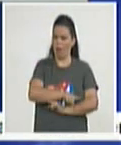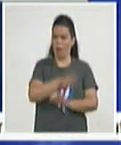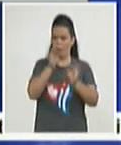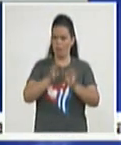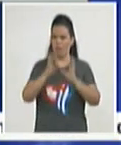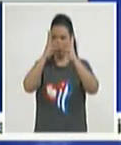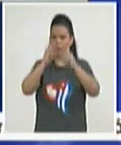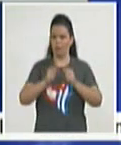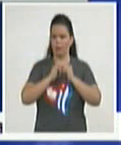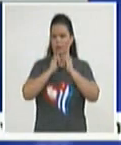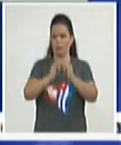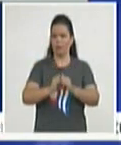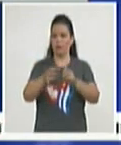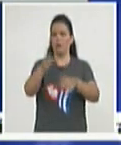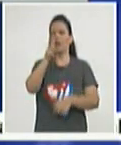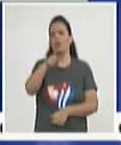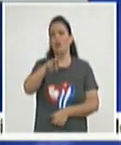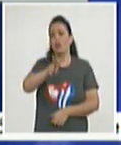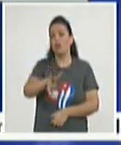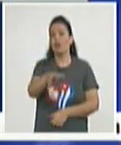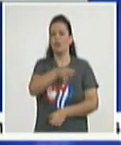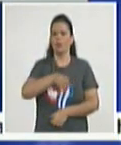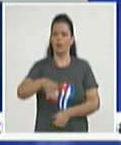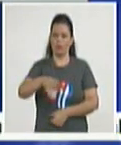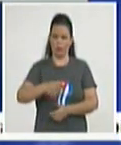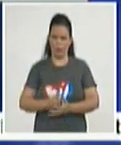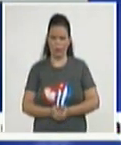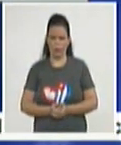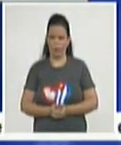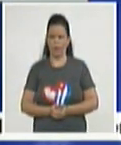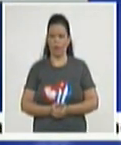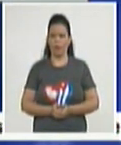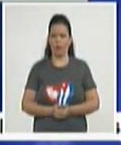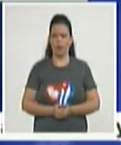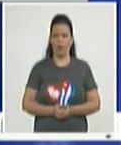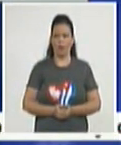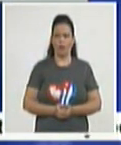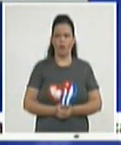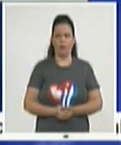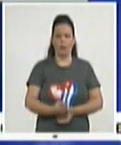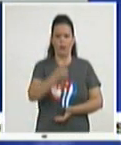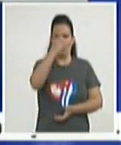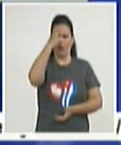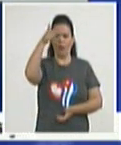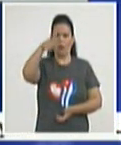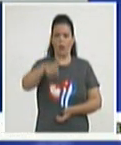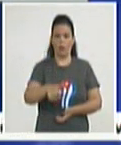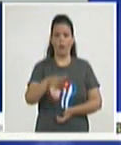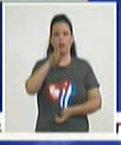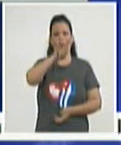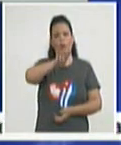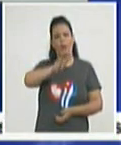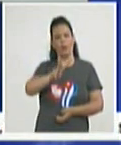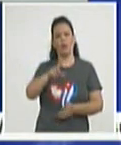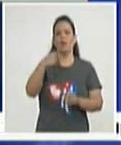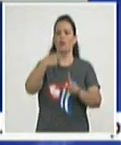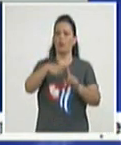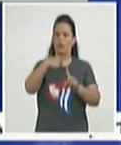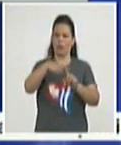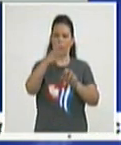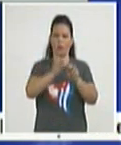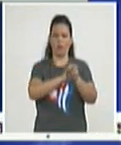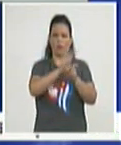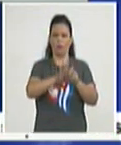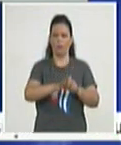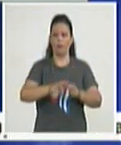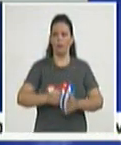en 12 de sus 13 municipios. Jiguaní confirma 92 positivos a la COVID-19,